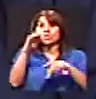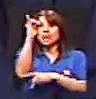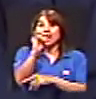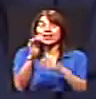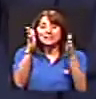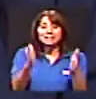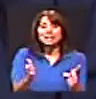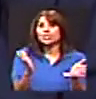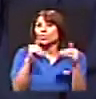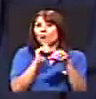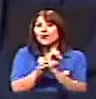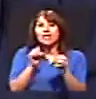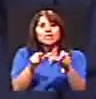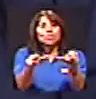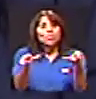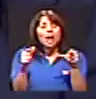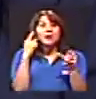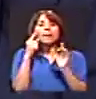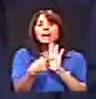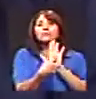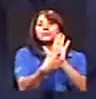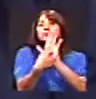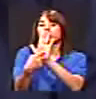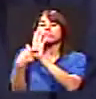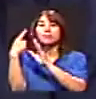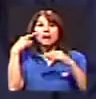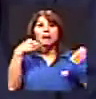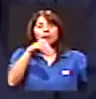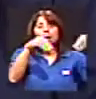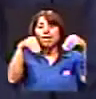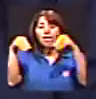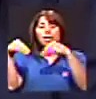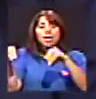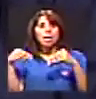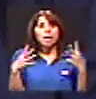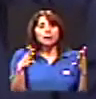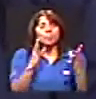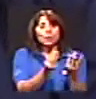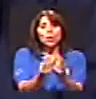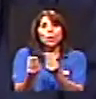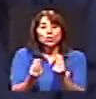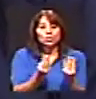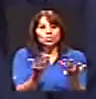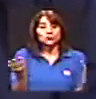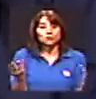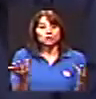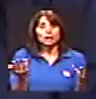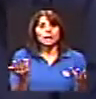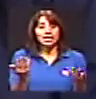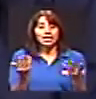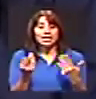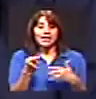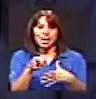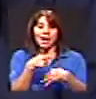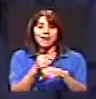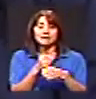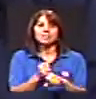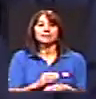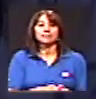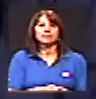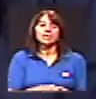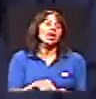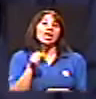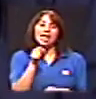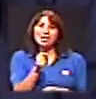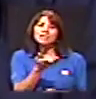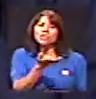sus presentaciones, sus exhibiciones o eventualmente incluso la venta de los productos que fabrican. Y es una de las